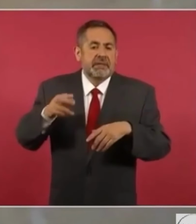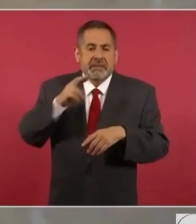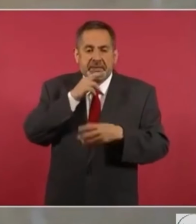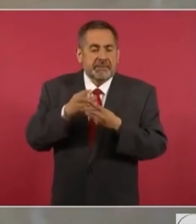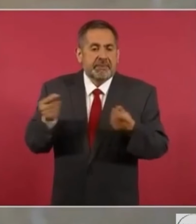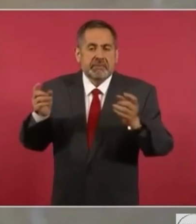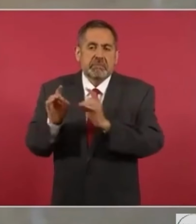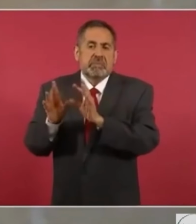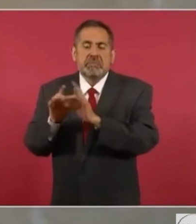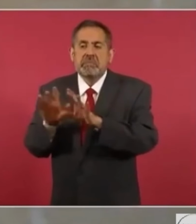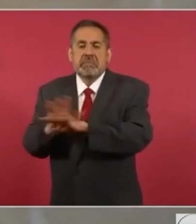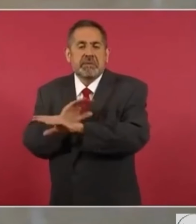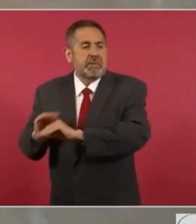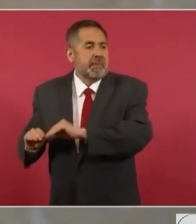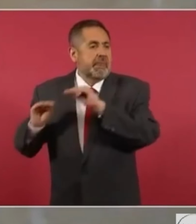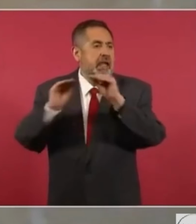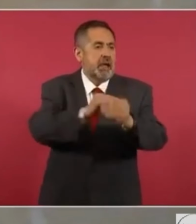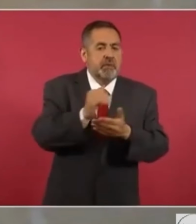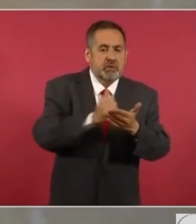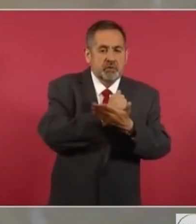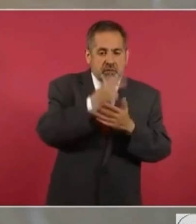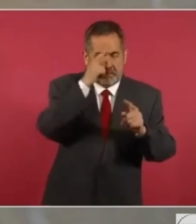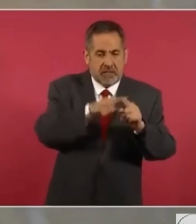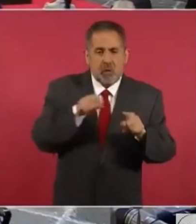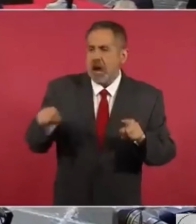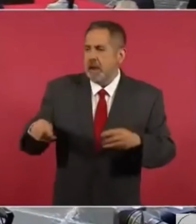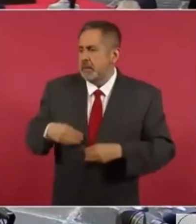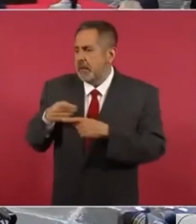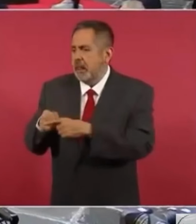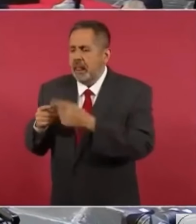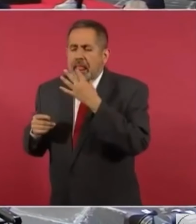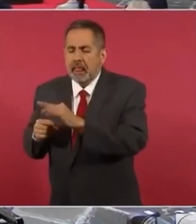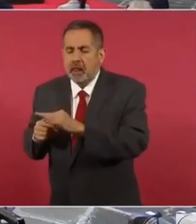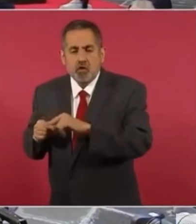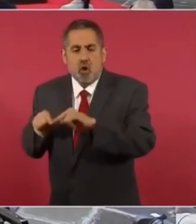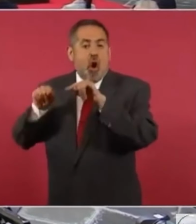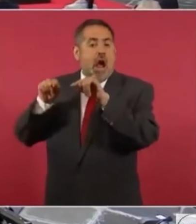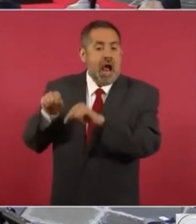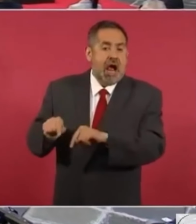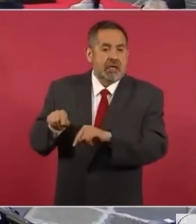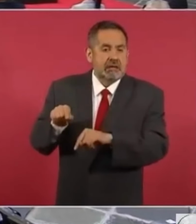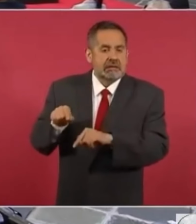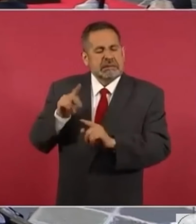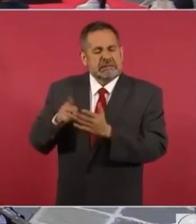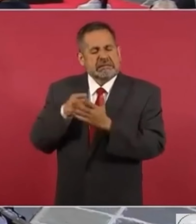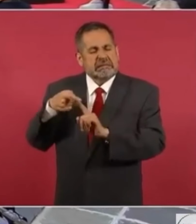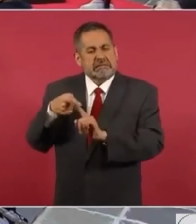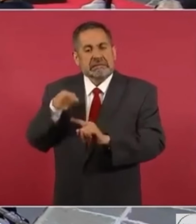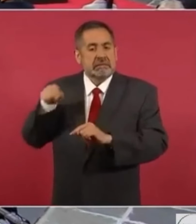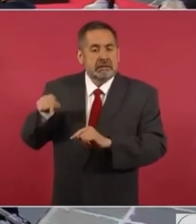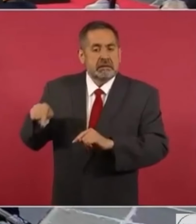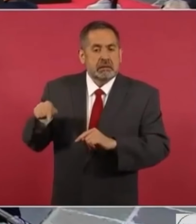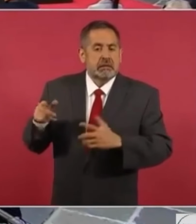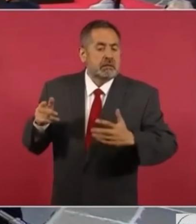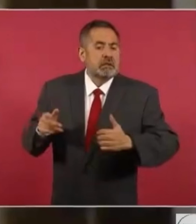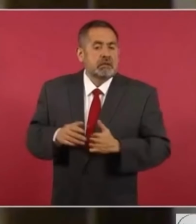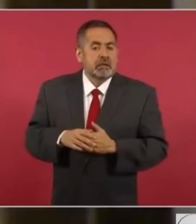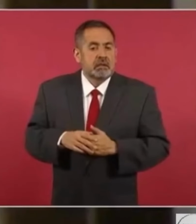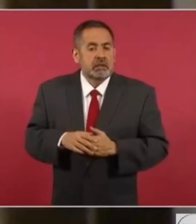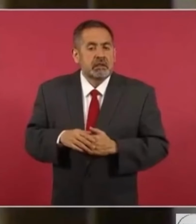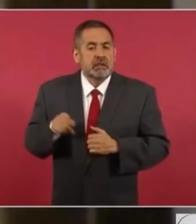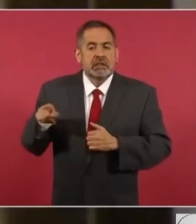casi fortuito o contingente, ¿no?, del lugar de su nacimiento. Pero no, voy a insistir en este punto, en